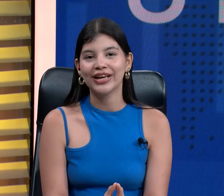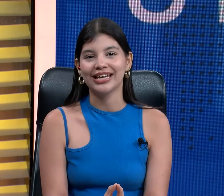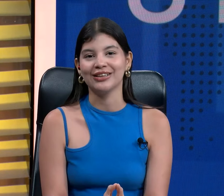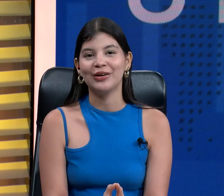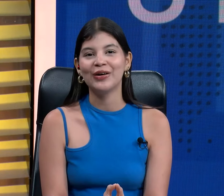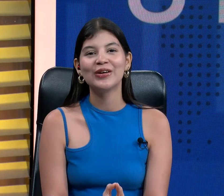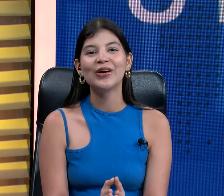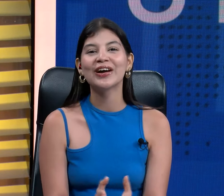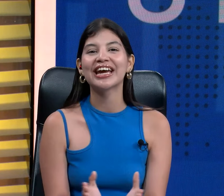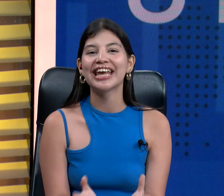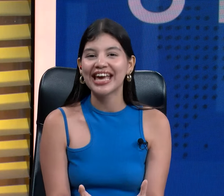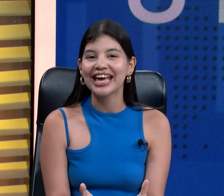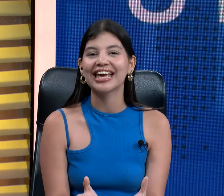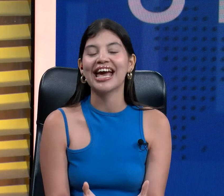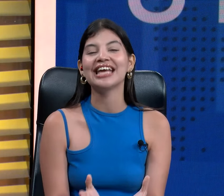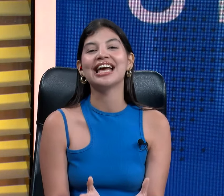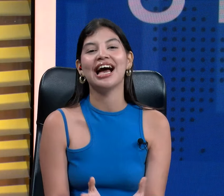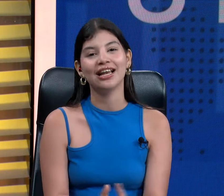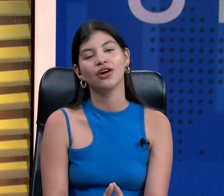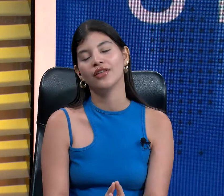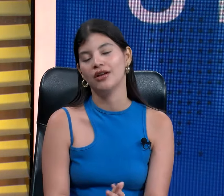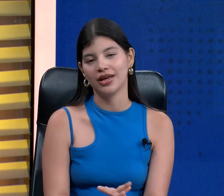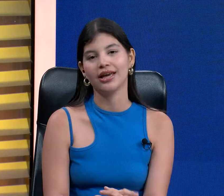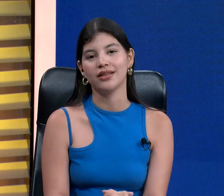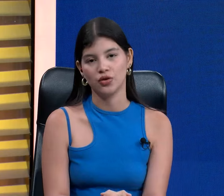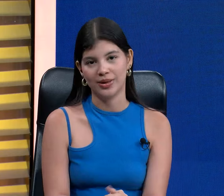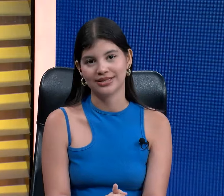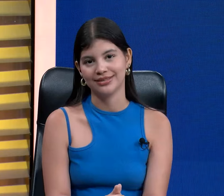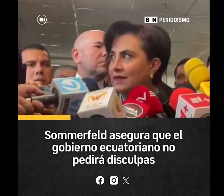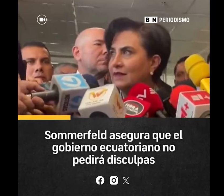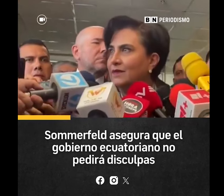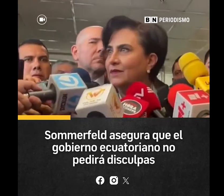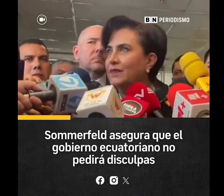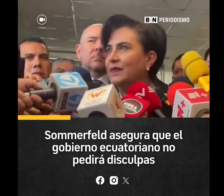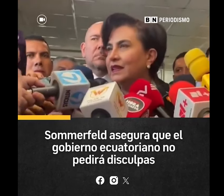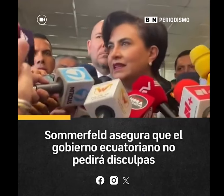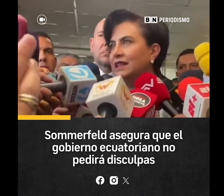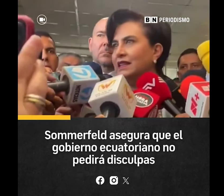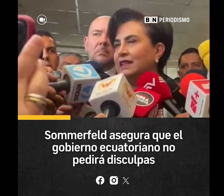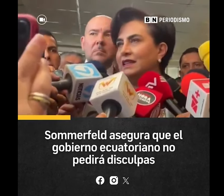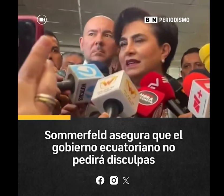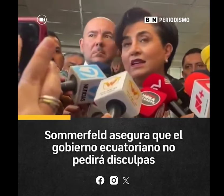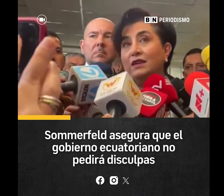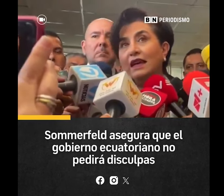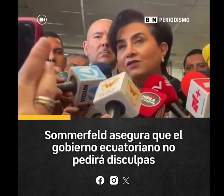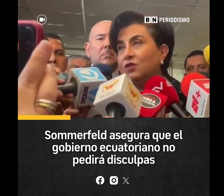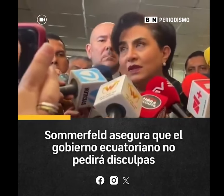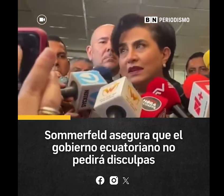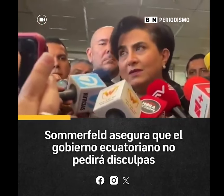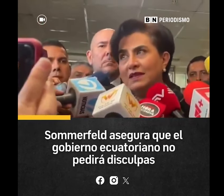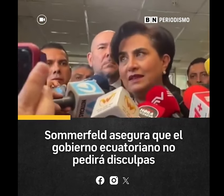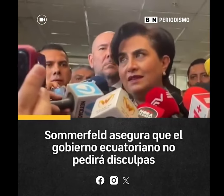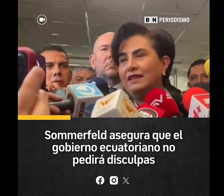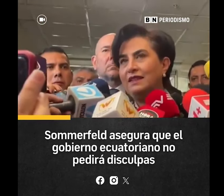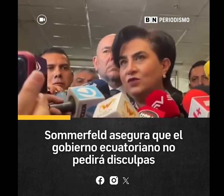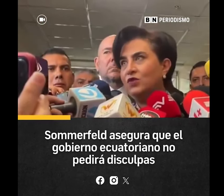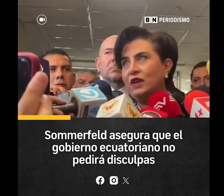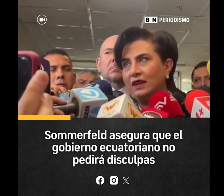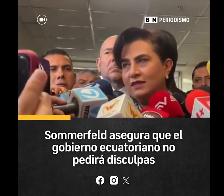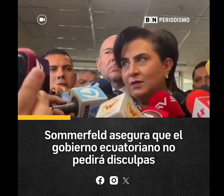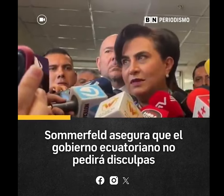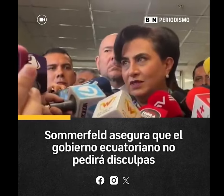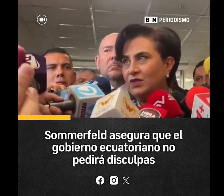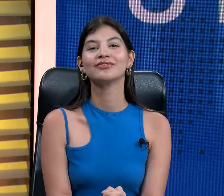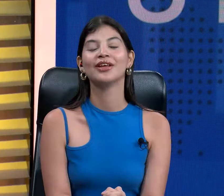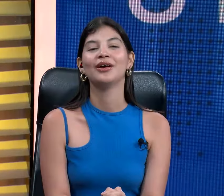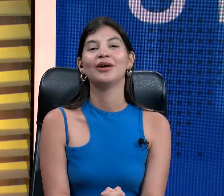el gobierno no cree que haya algo de lo que disculparse. ¿Ecuador pedirá disculpas? Eso no está en la mesa de discusión